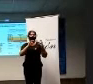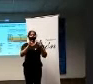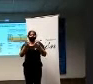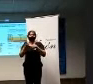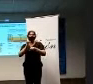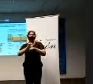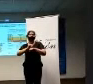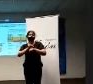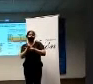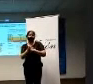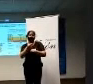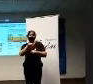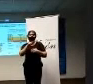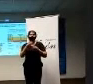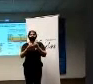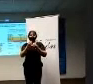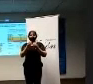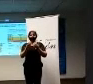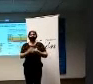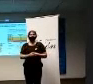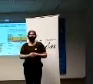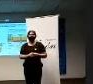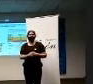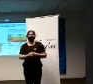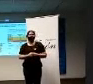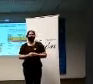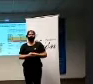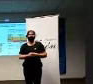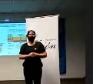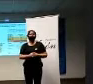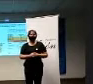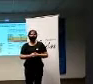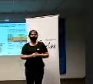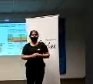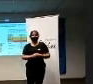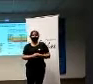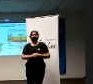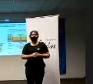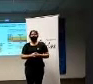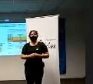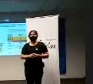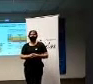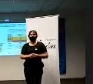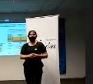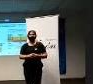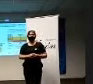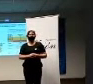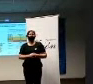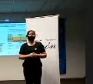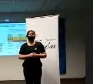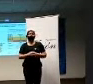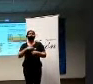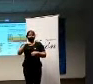Y esto es a nivel distrital. El país tiene 259 distritos